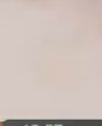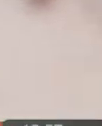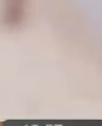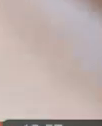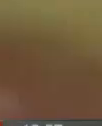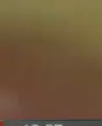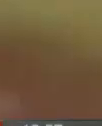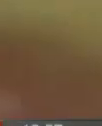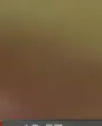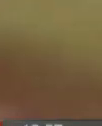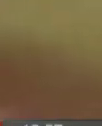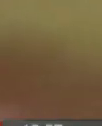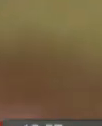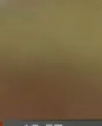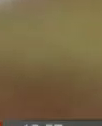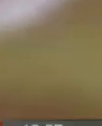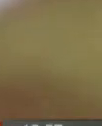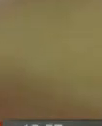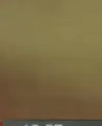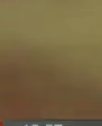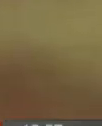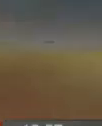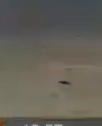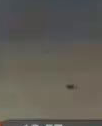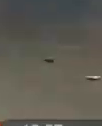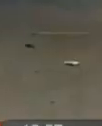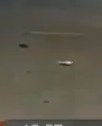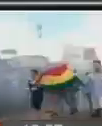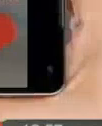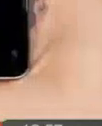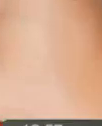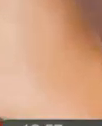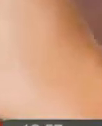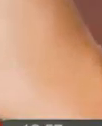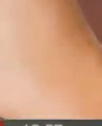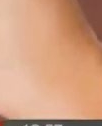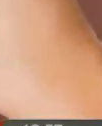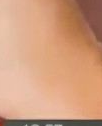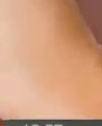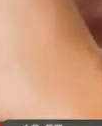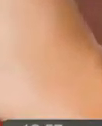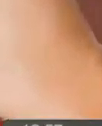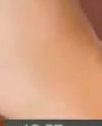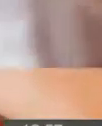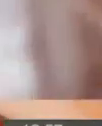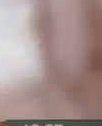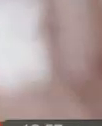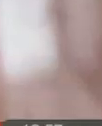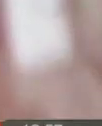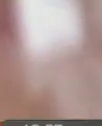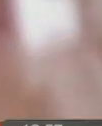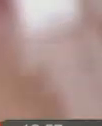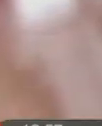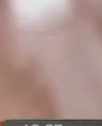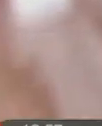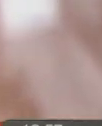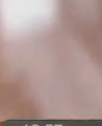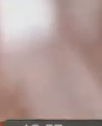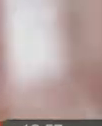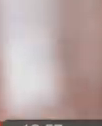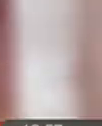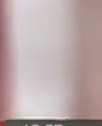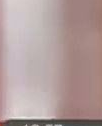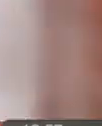hechos curiosos. Todo lo que ocurre en tu zona, barrio o ciudad y te interesa que se conozca. Mostraremos e investigaremos los